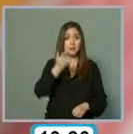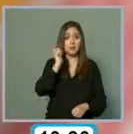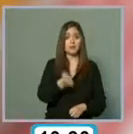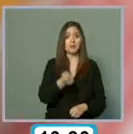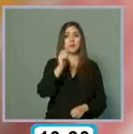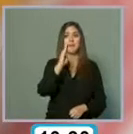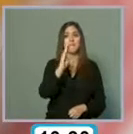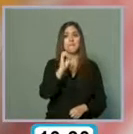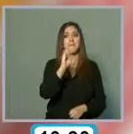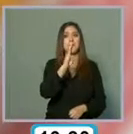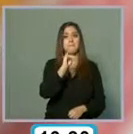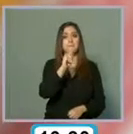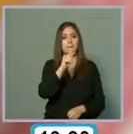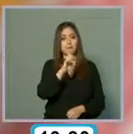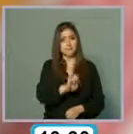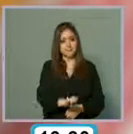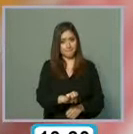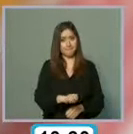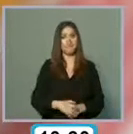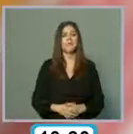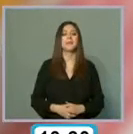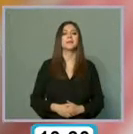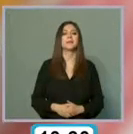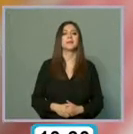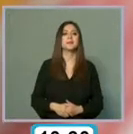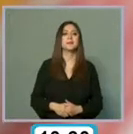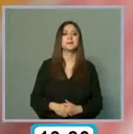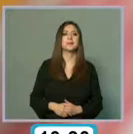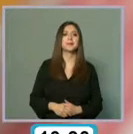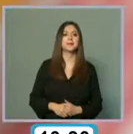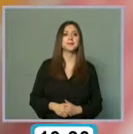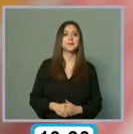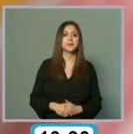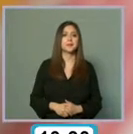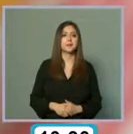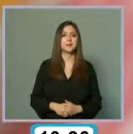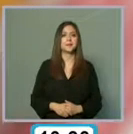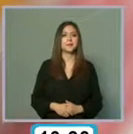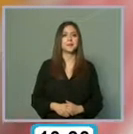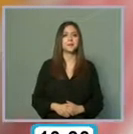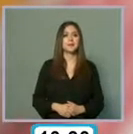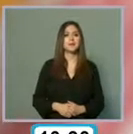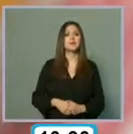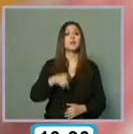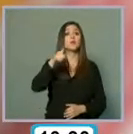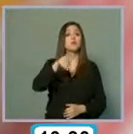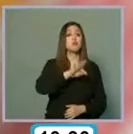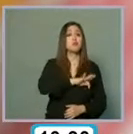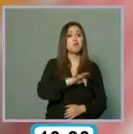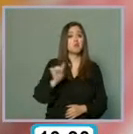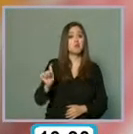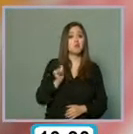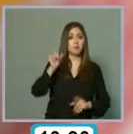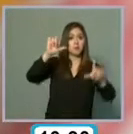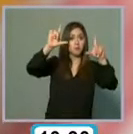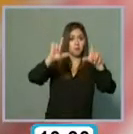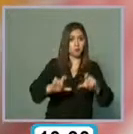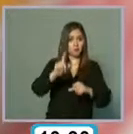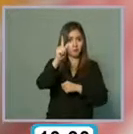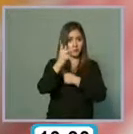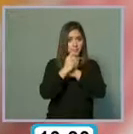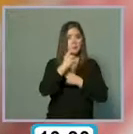este boboti, y Boboti. se le ponen los ingredientes, se le Boboti. ponen los ingredientes, tómale una foto ahorita a la pantalla porque